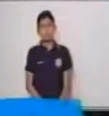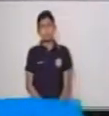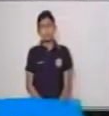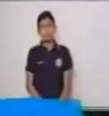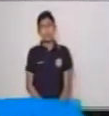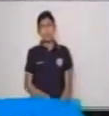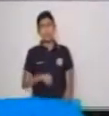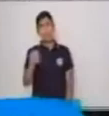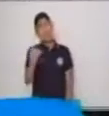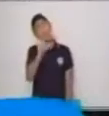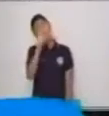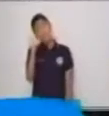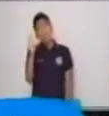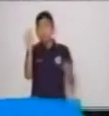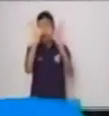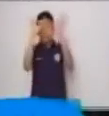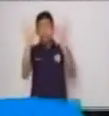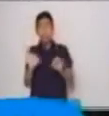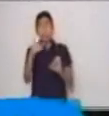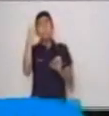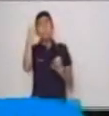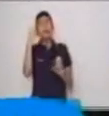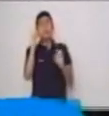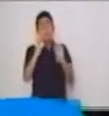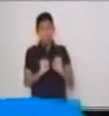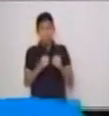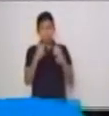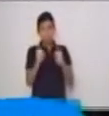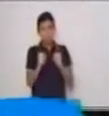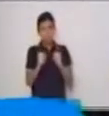La otra manera para poder representar la suma